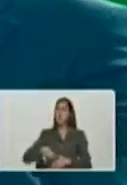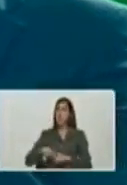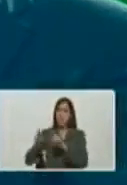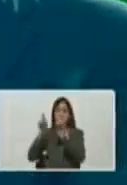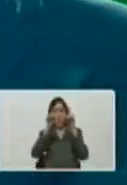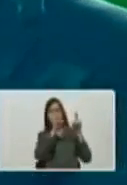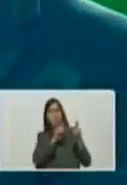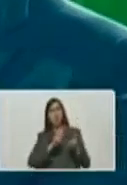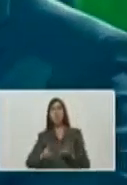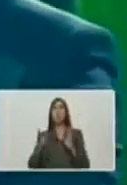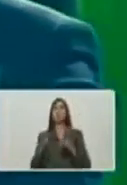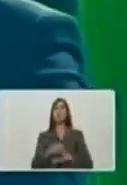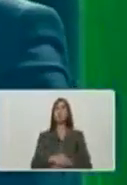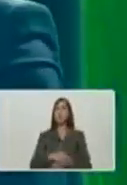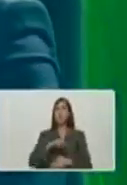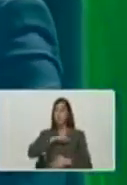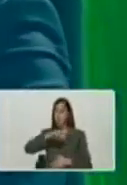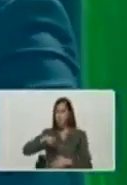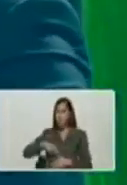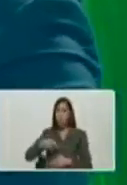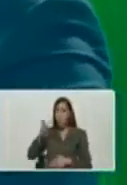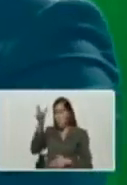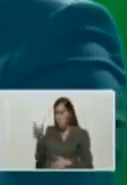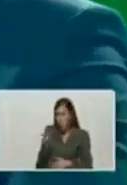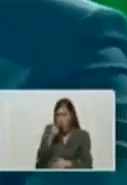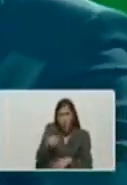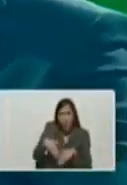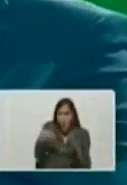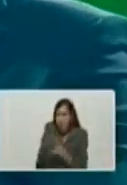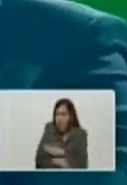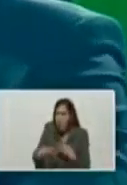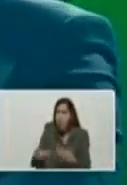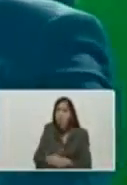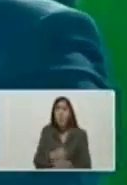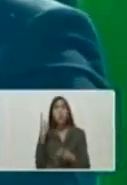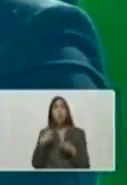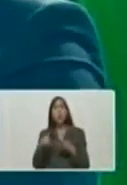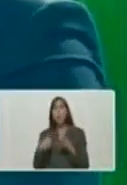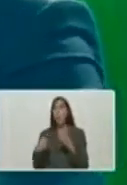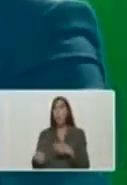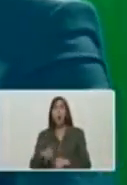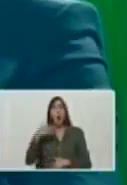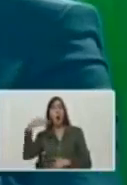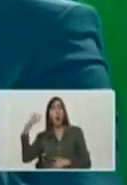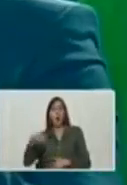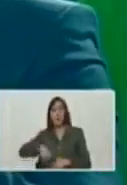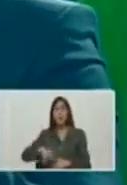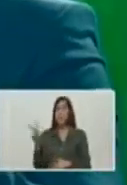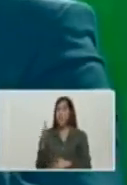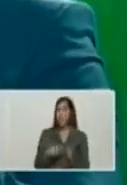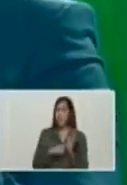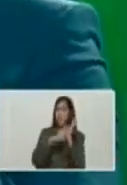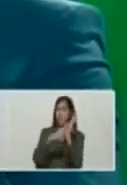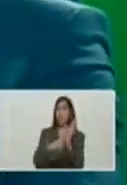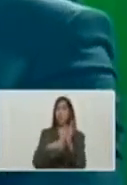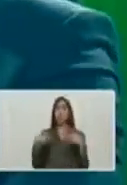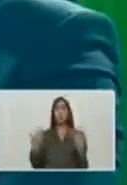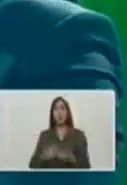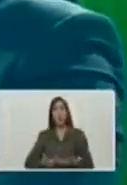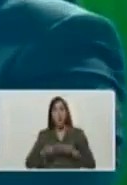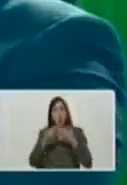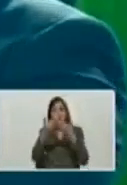también. Cañonero para nosotros fue, y Gustavo Ávila, Juan Arias, venezolanos que nos transmitieron